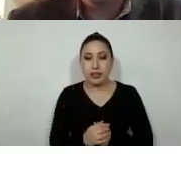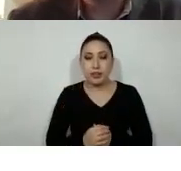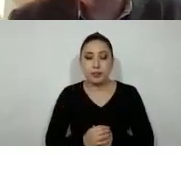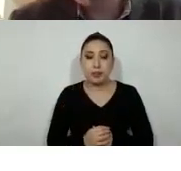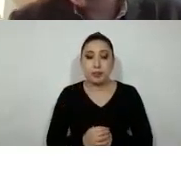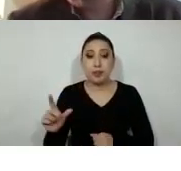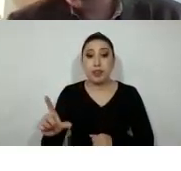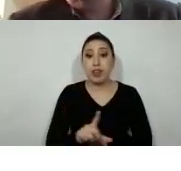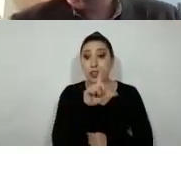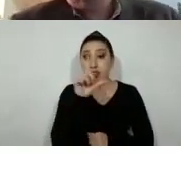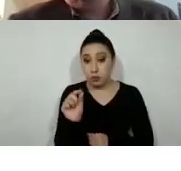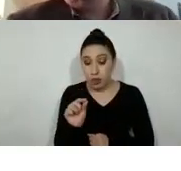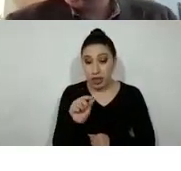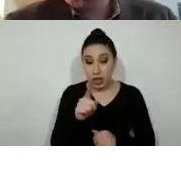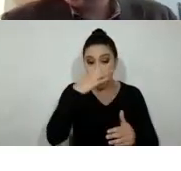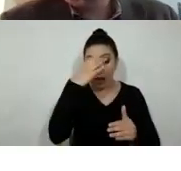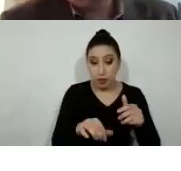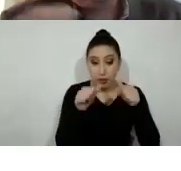hace